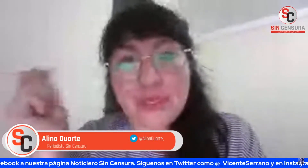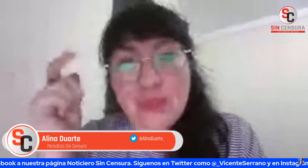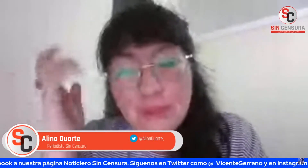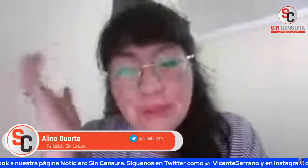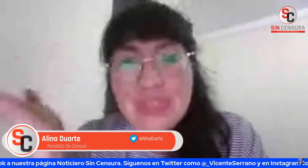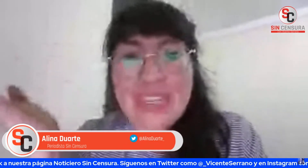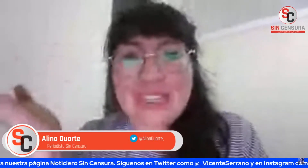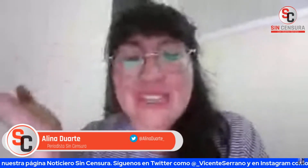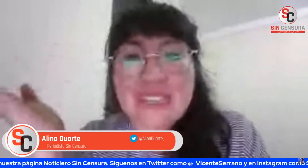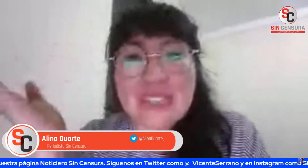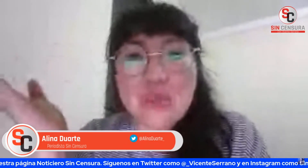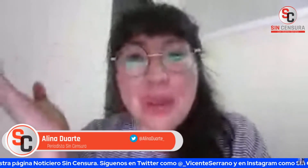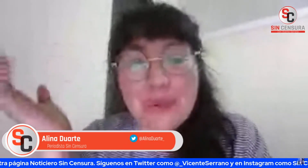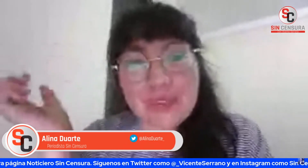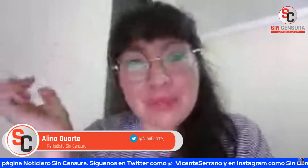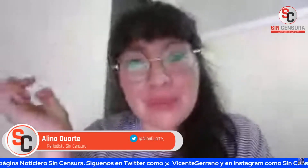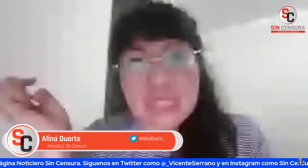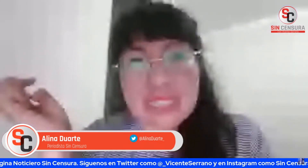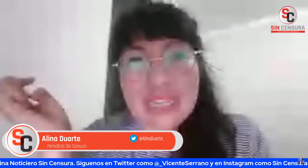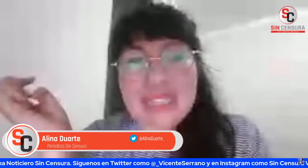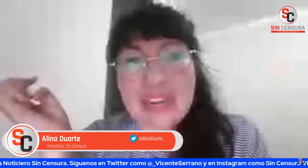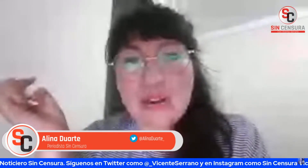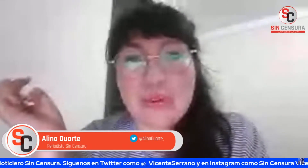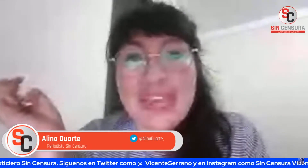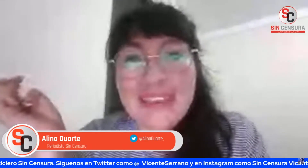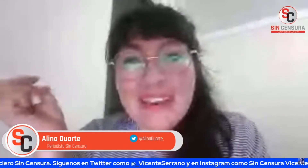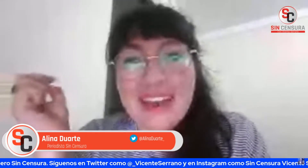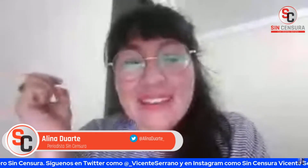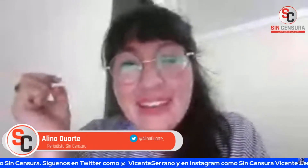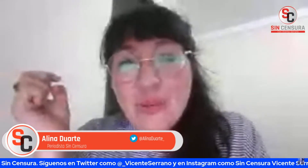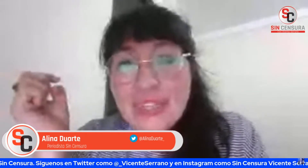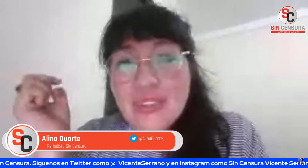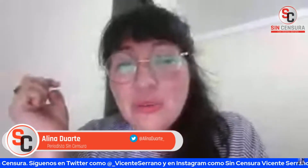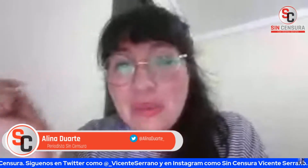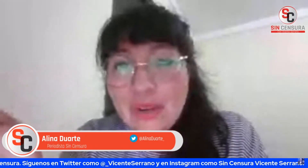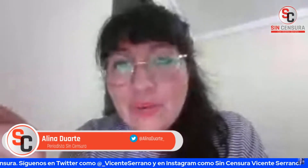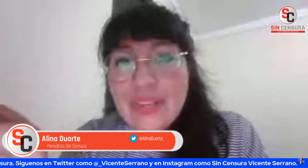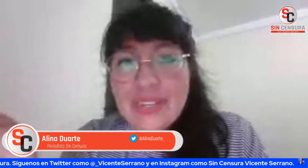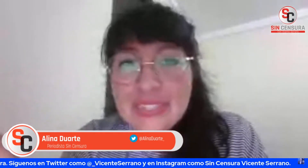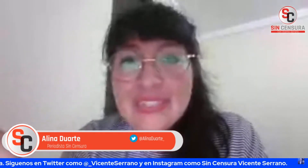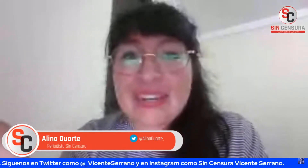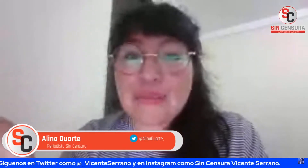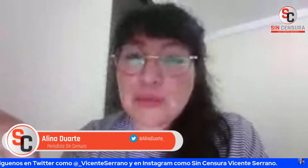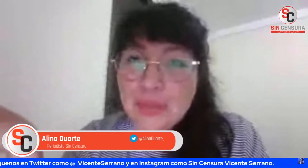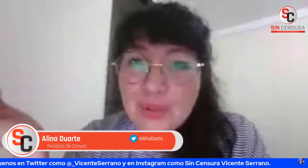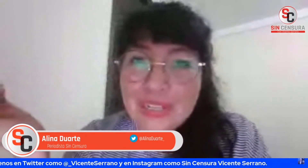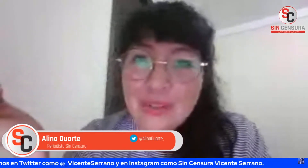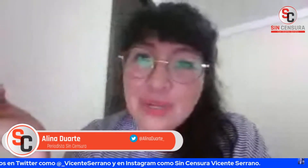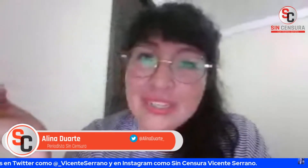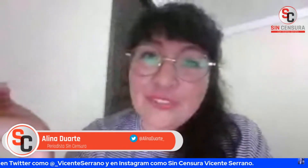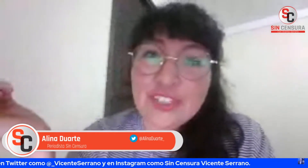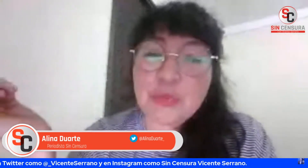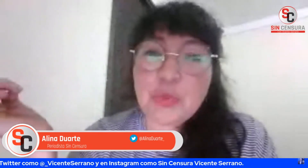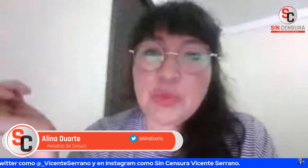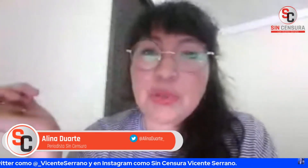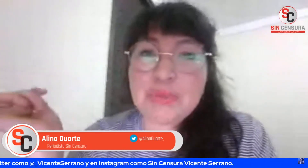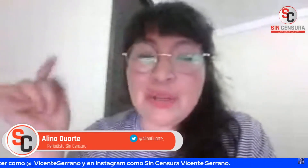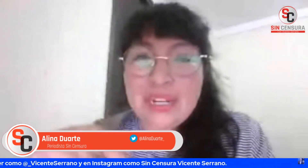esta cobertura, obviamente aquí en Sin Censura, pero también en mis redes, en @AlinaDuarte_, en Instagram _AlinaDuarte,